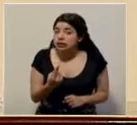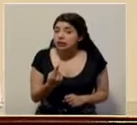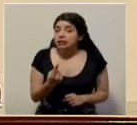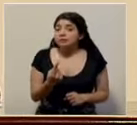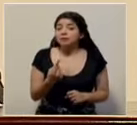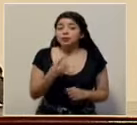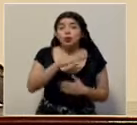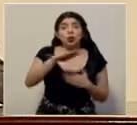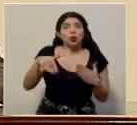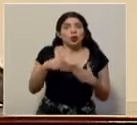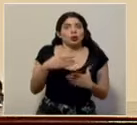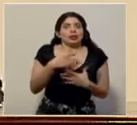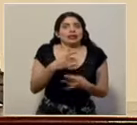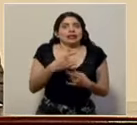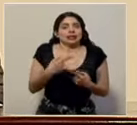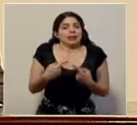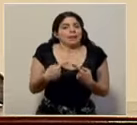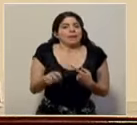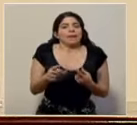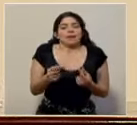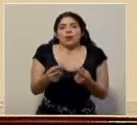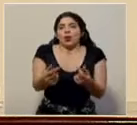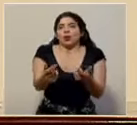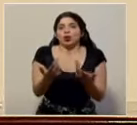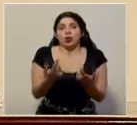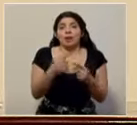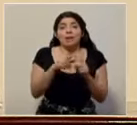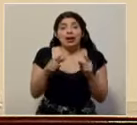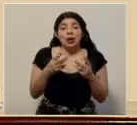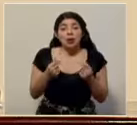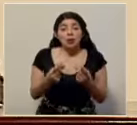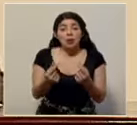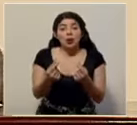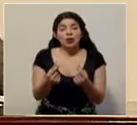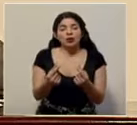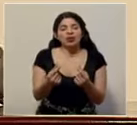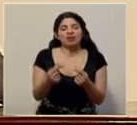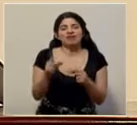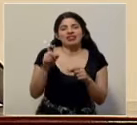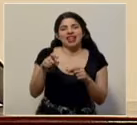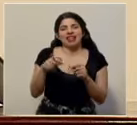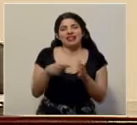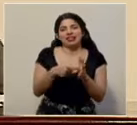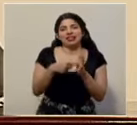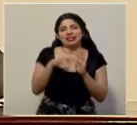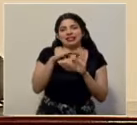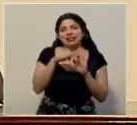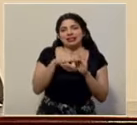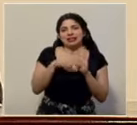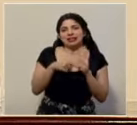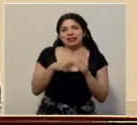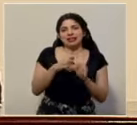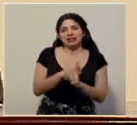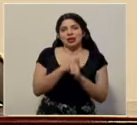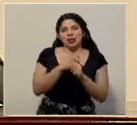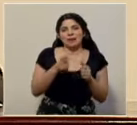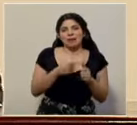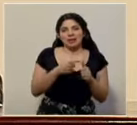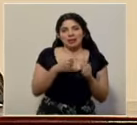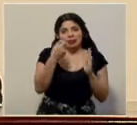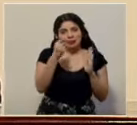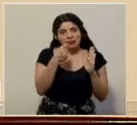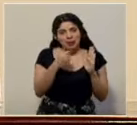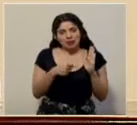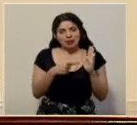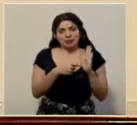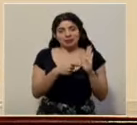a todos nos interesa que sea lo antes posible, pero ese antes posible tiene que reunir condiciones mínimas de seguridad. Y eso pasa